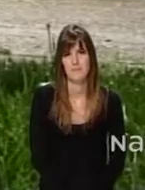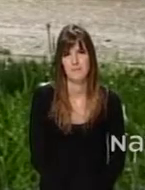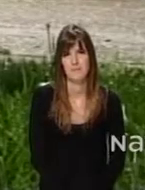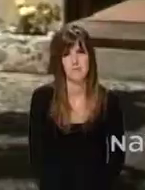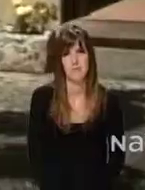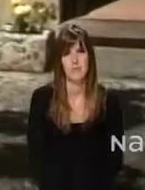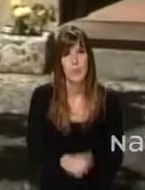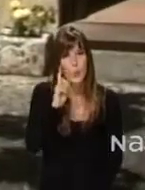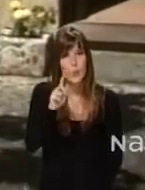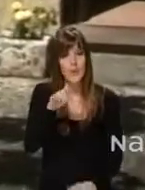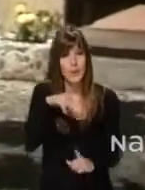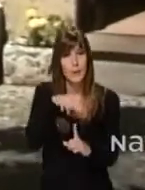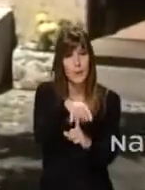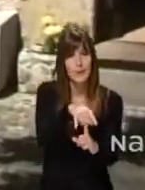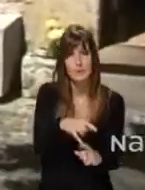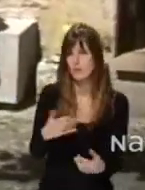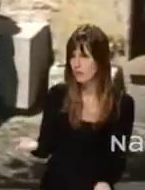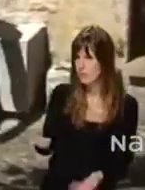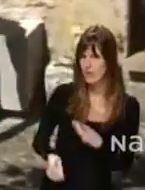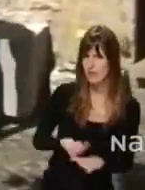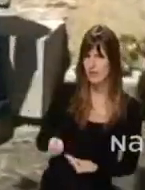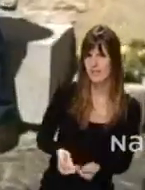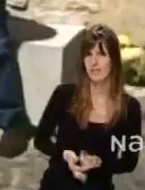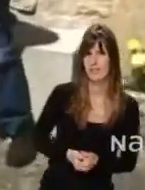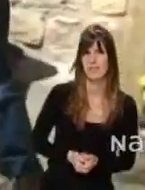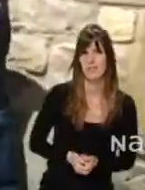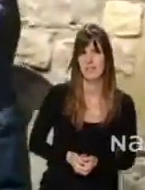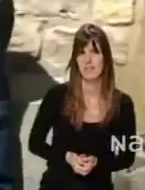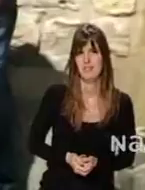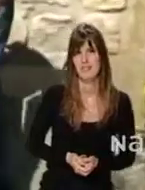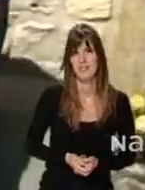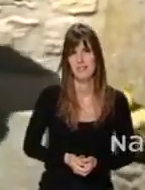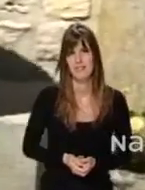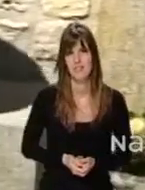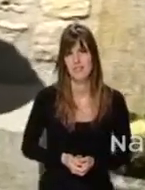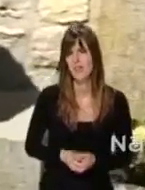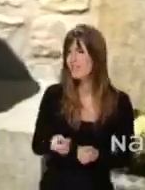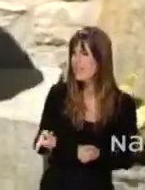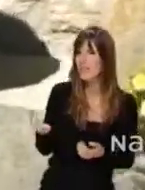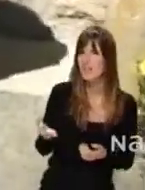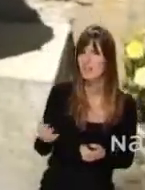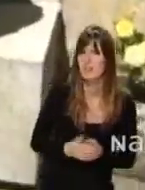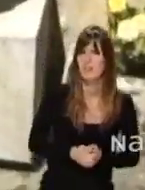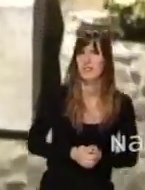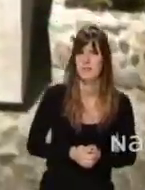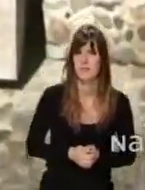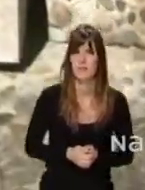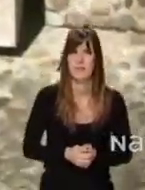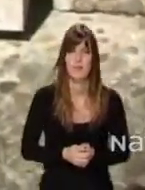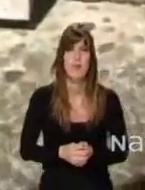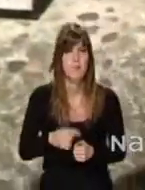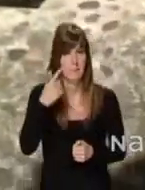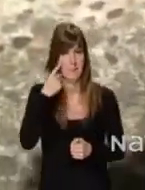Ahí va, que te pierdes. ¿Pero qué haces? Ahí va. Oye. ¿Pero qué es esto? Eso es para